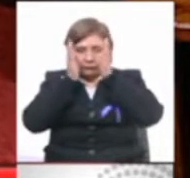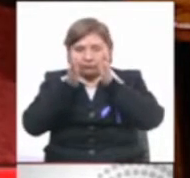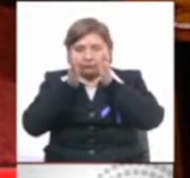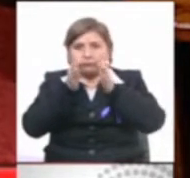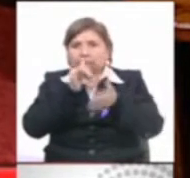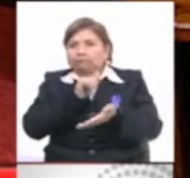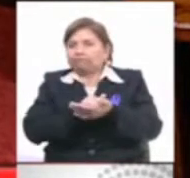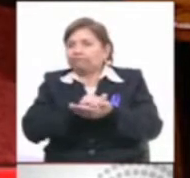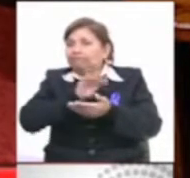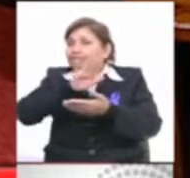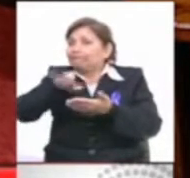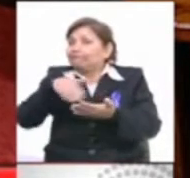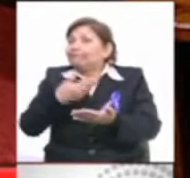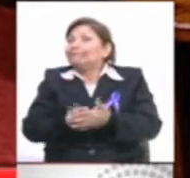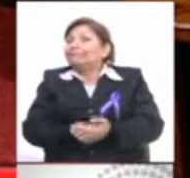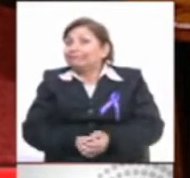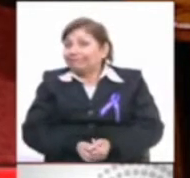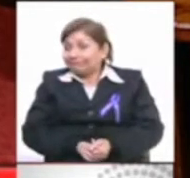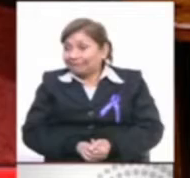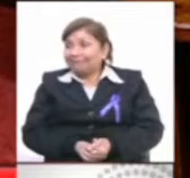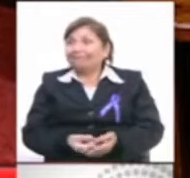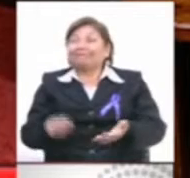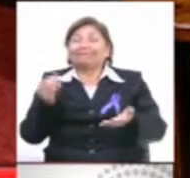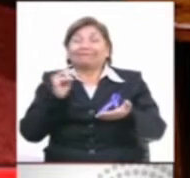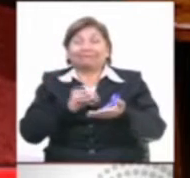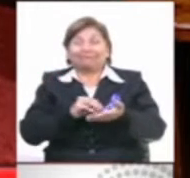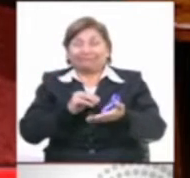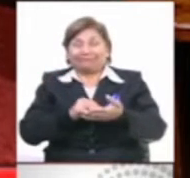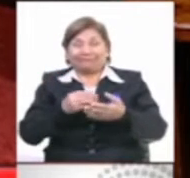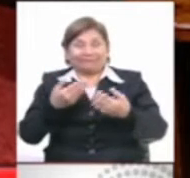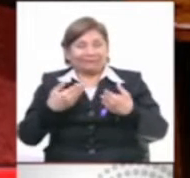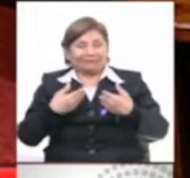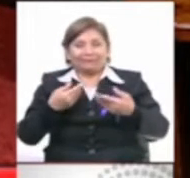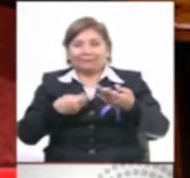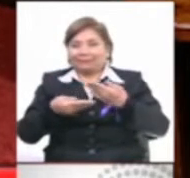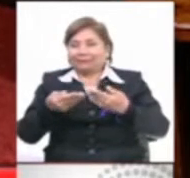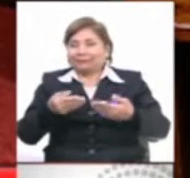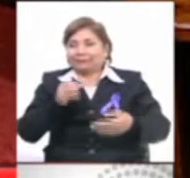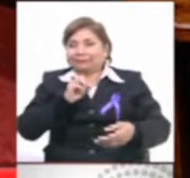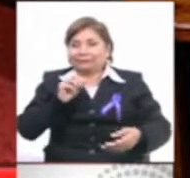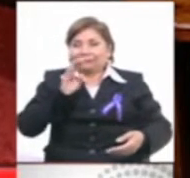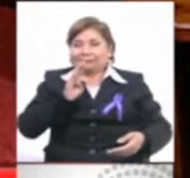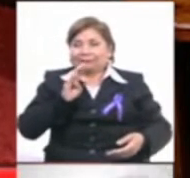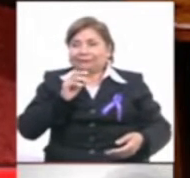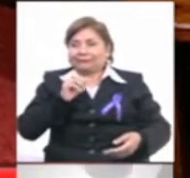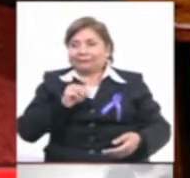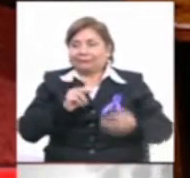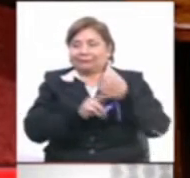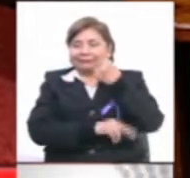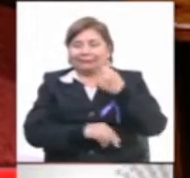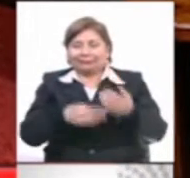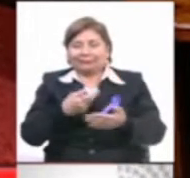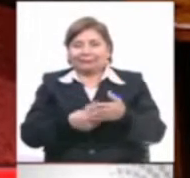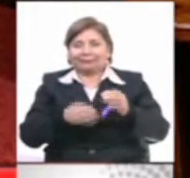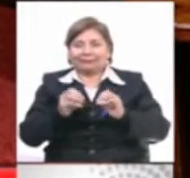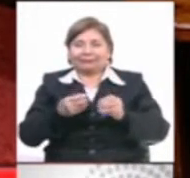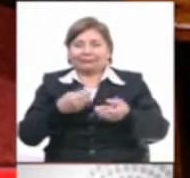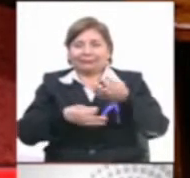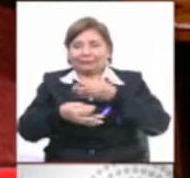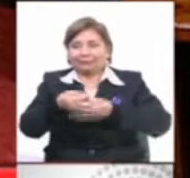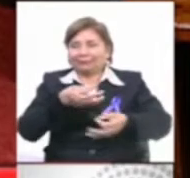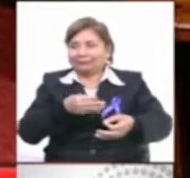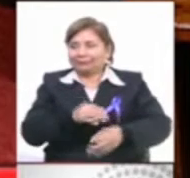manera complementaria necesidades a través de intervenciones subnacionales que se financiarán con